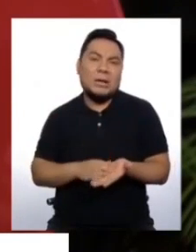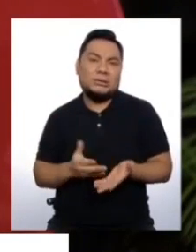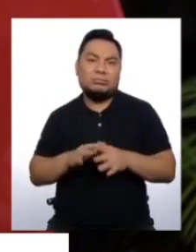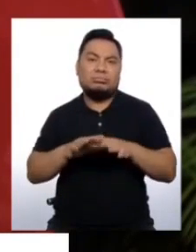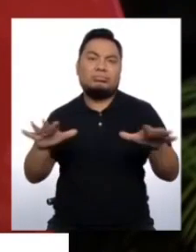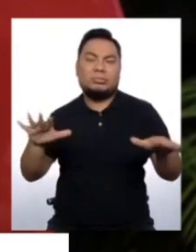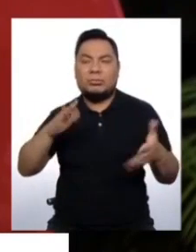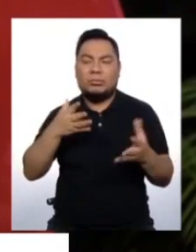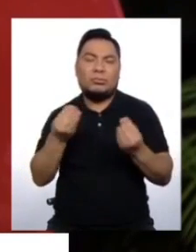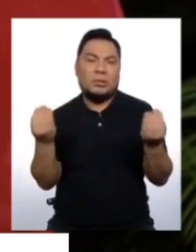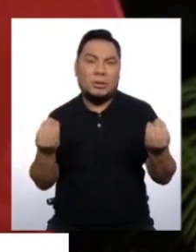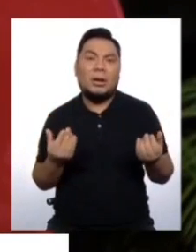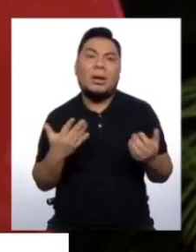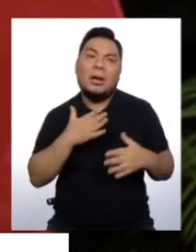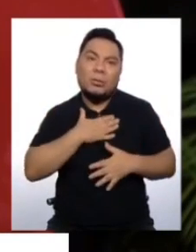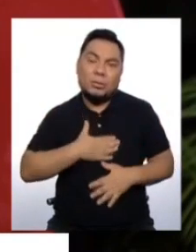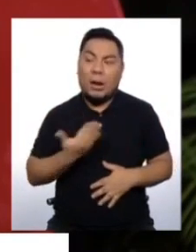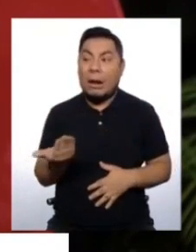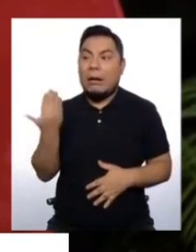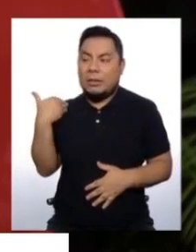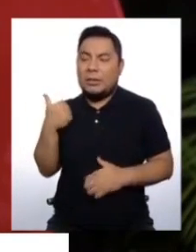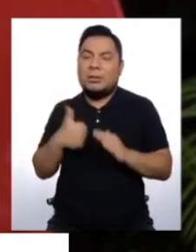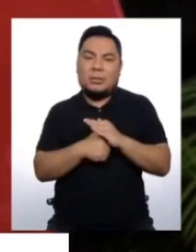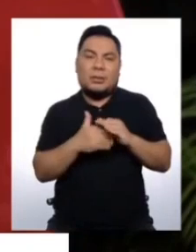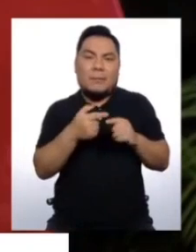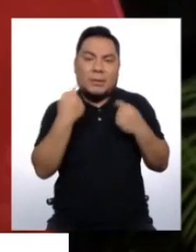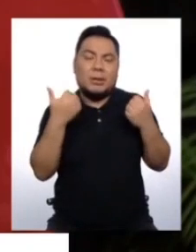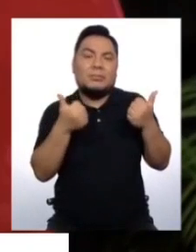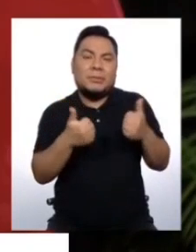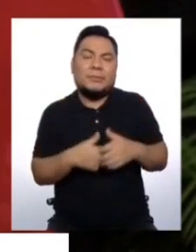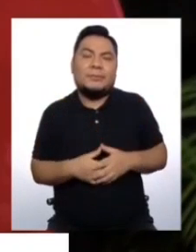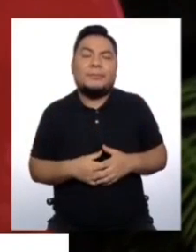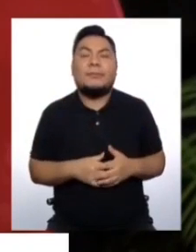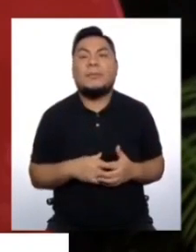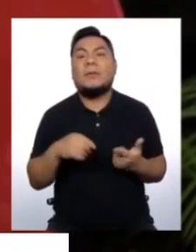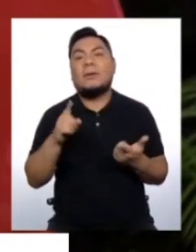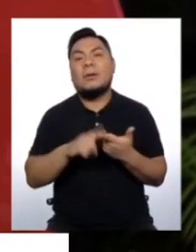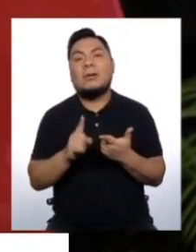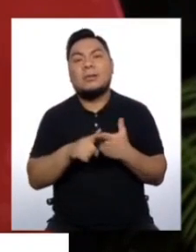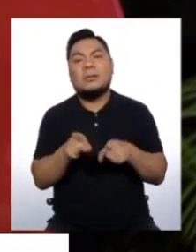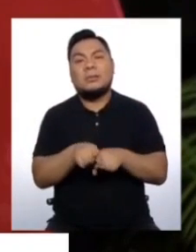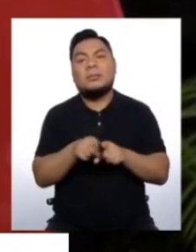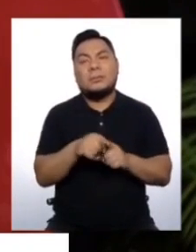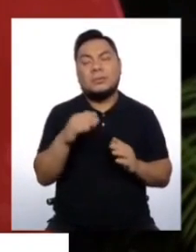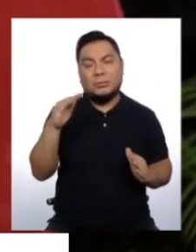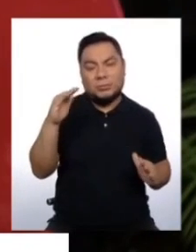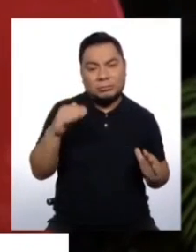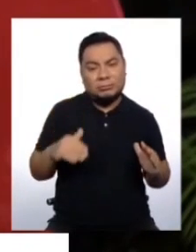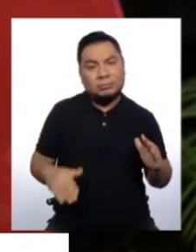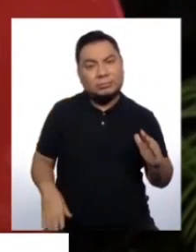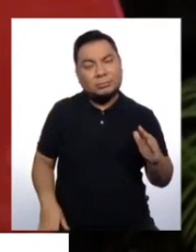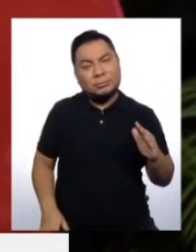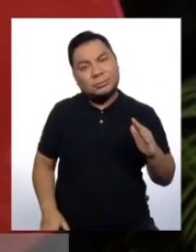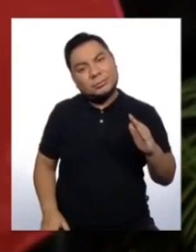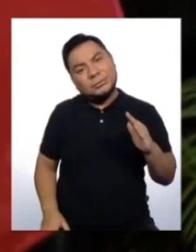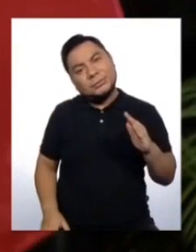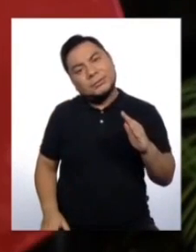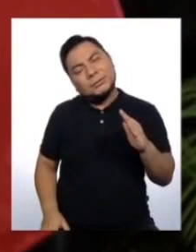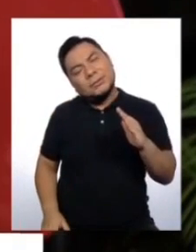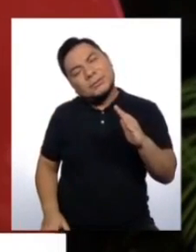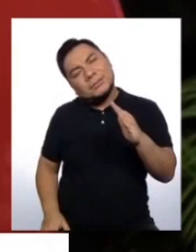oportuno. Segundo, que el proceso de incremento gradual de